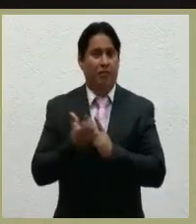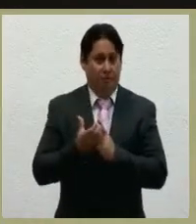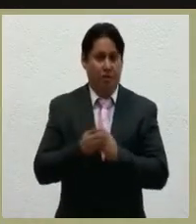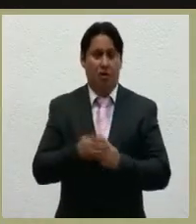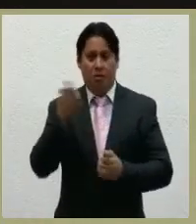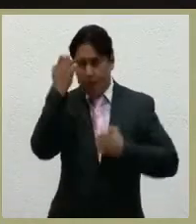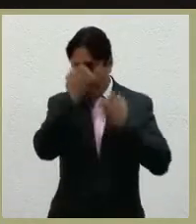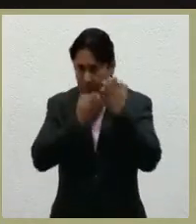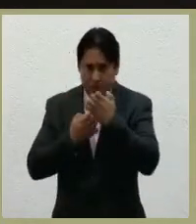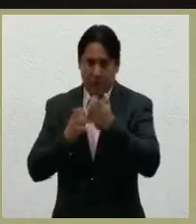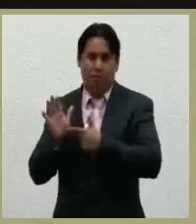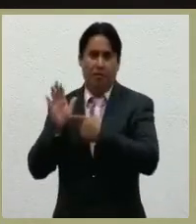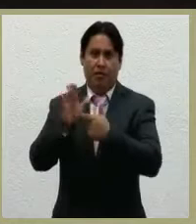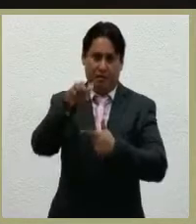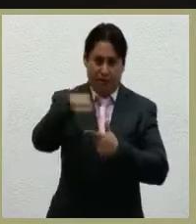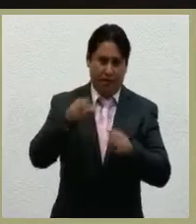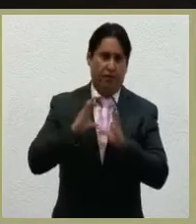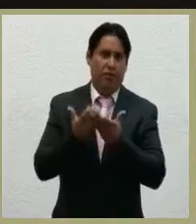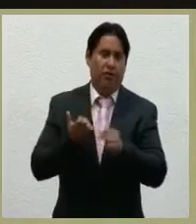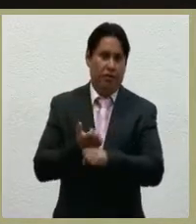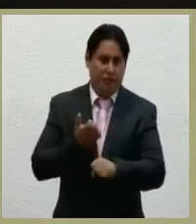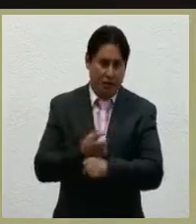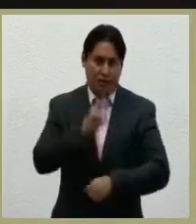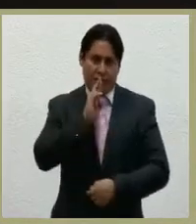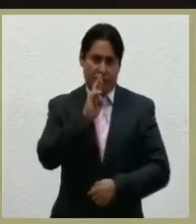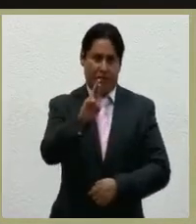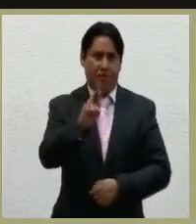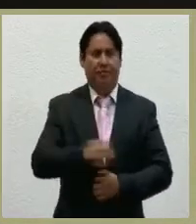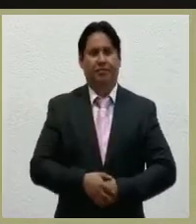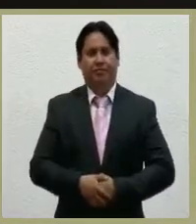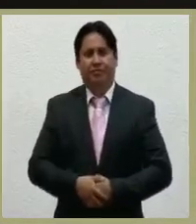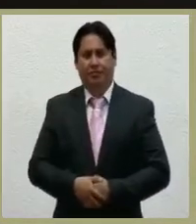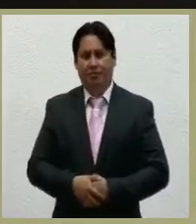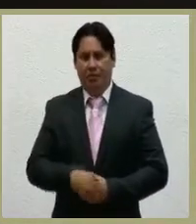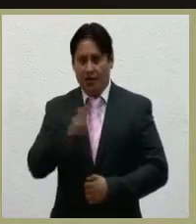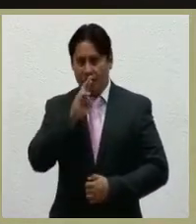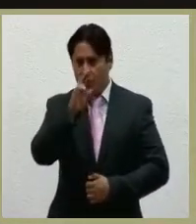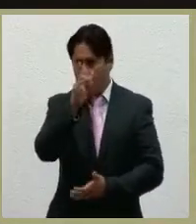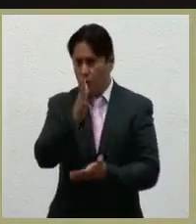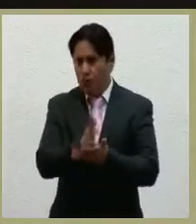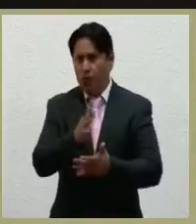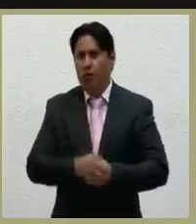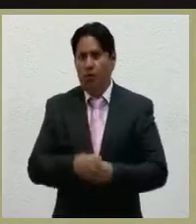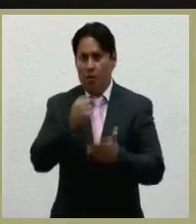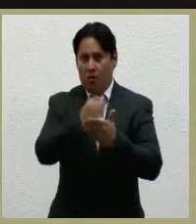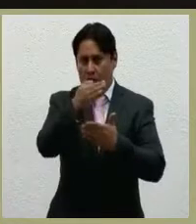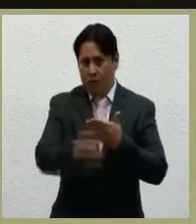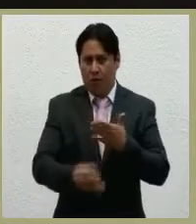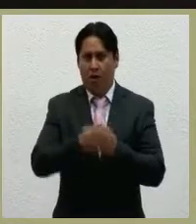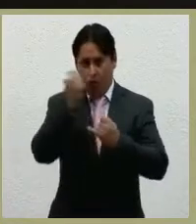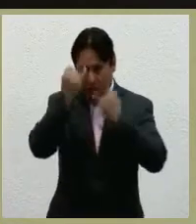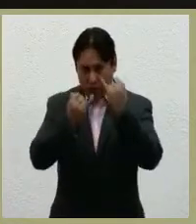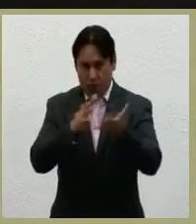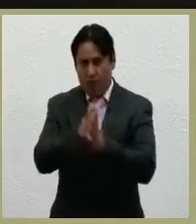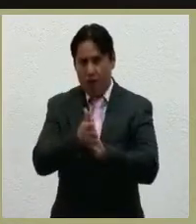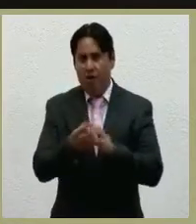sometemos a consideración de esta Honorable Asamblea el siguiente dictamen. Resolutivo único. Es de aprobarse la iniciativa de decreto por el